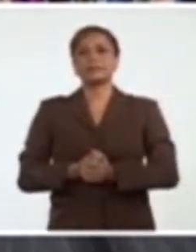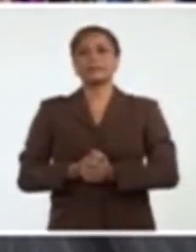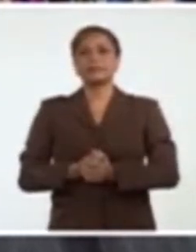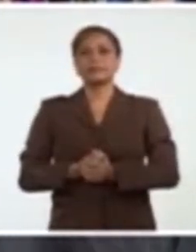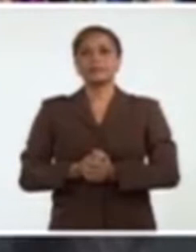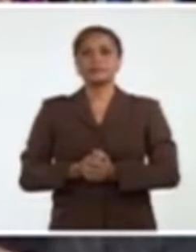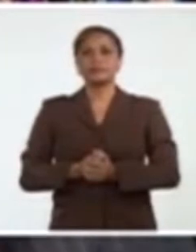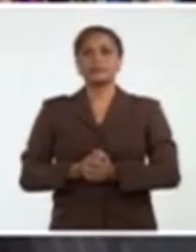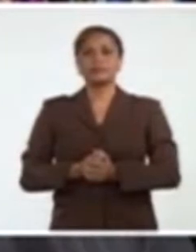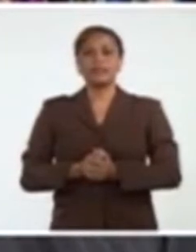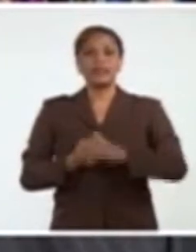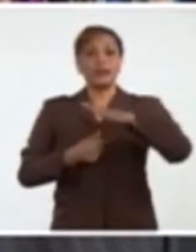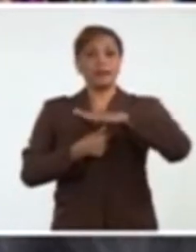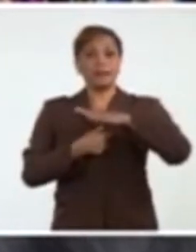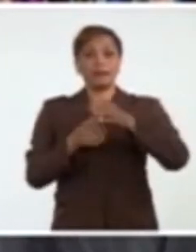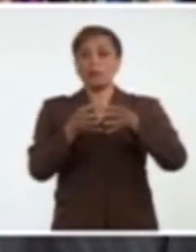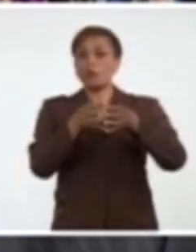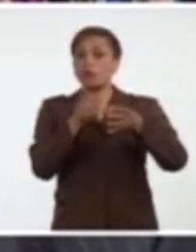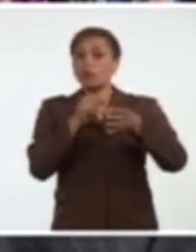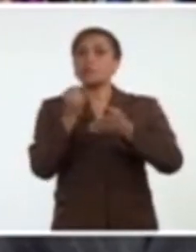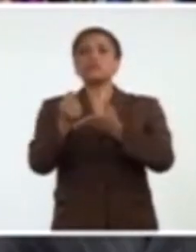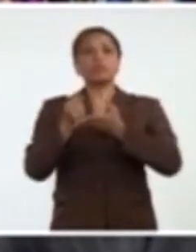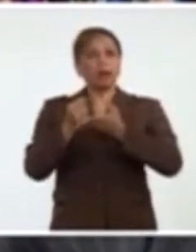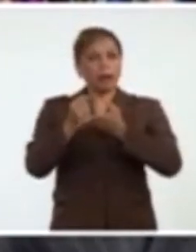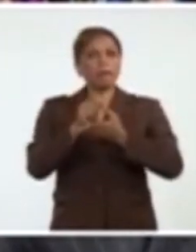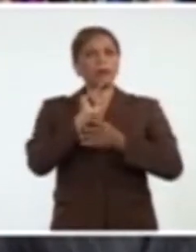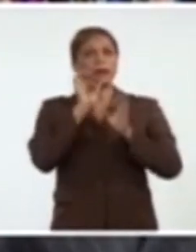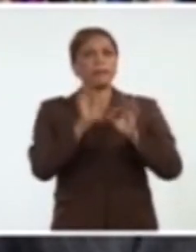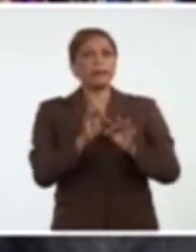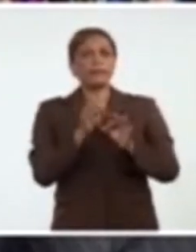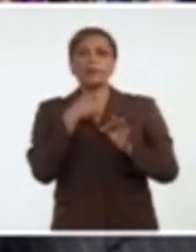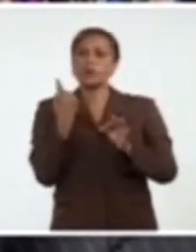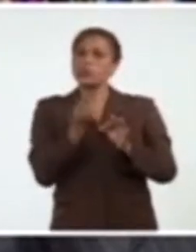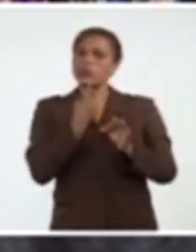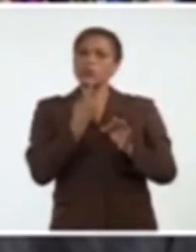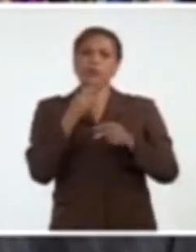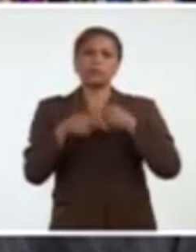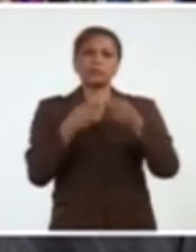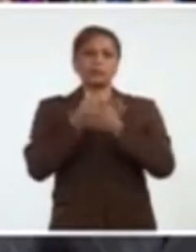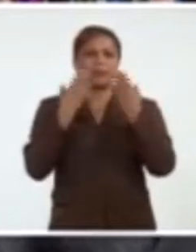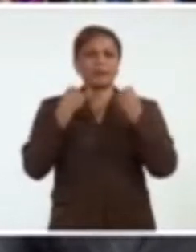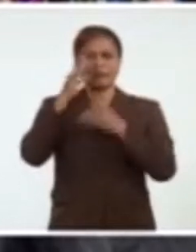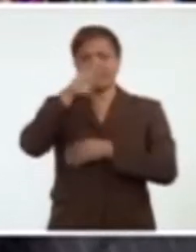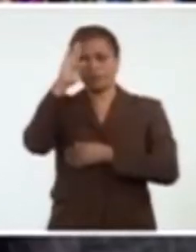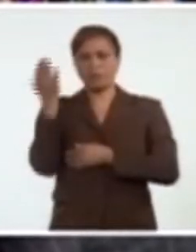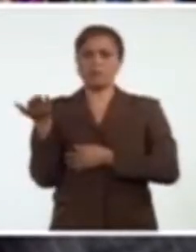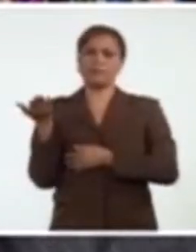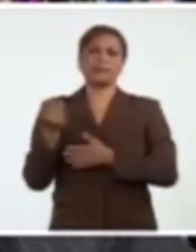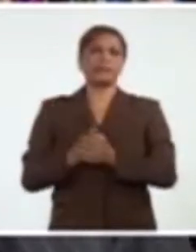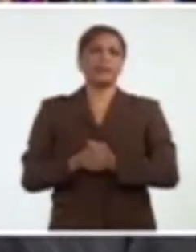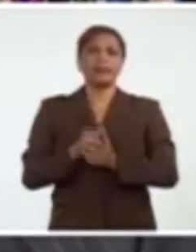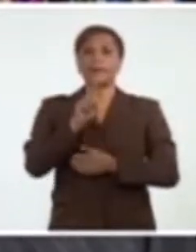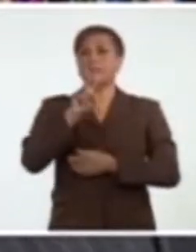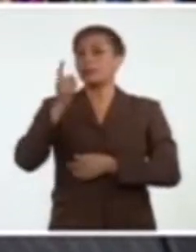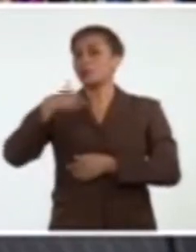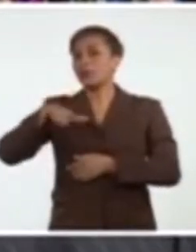Biden está apoyando la desinformación sobre la tortura y los desaparecidos. Mira, el 21 de